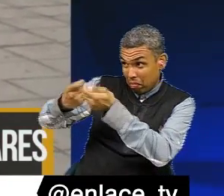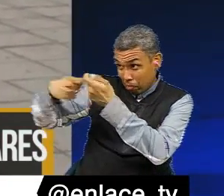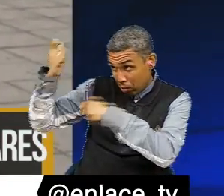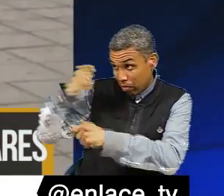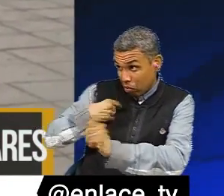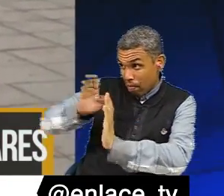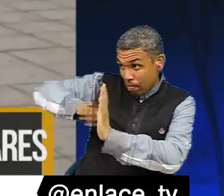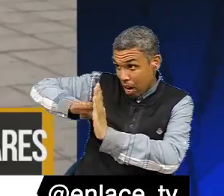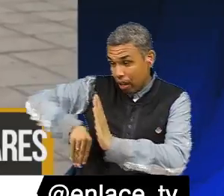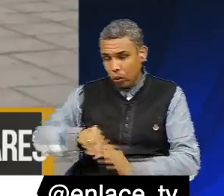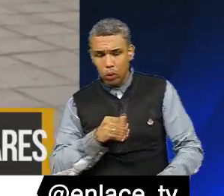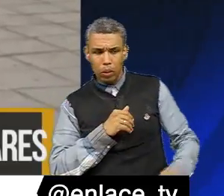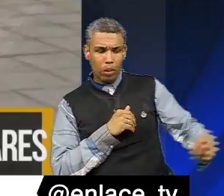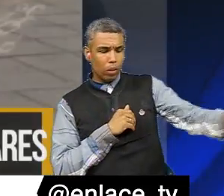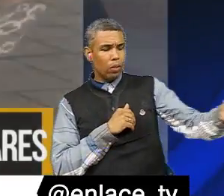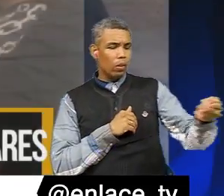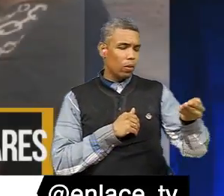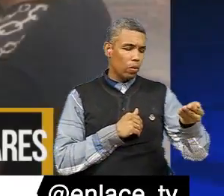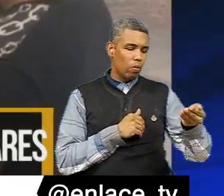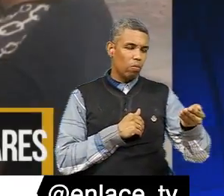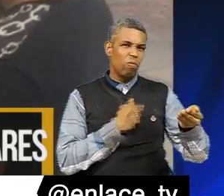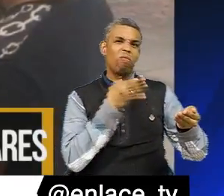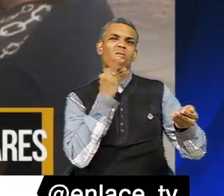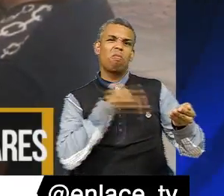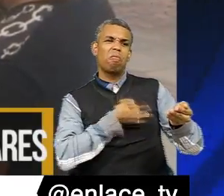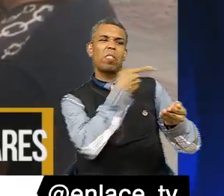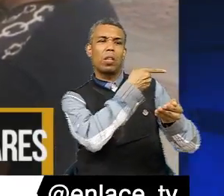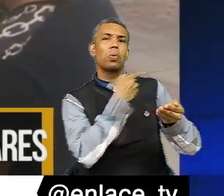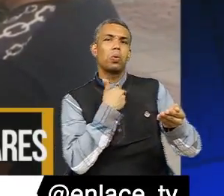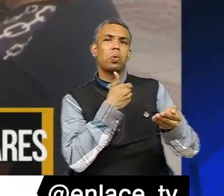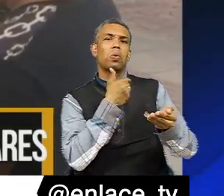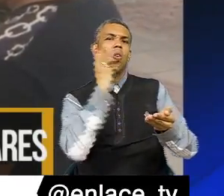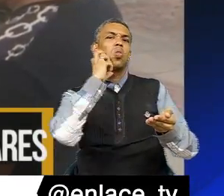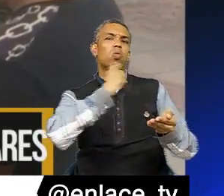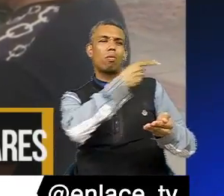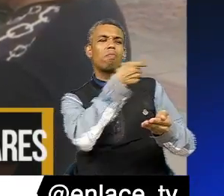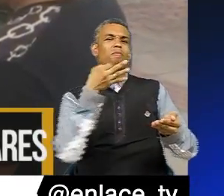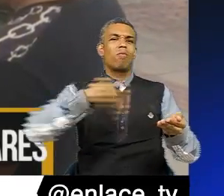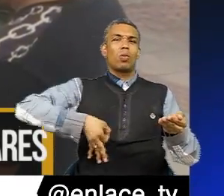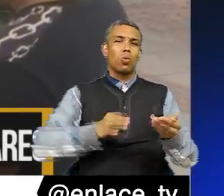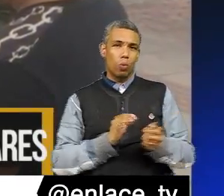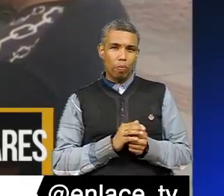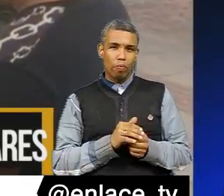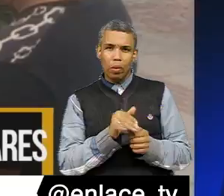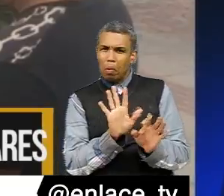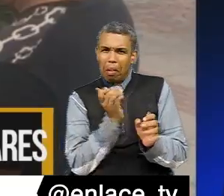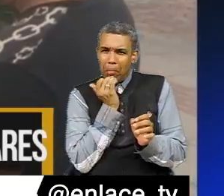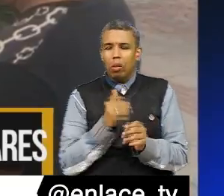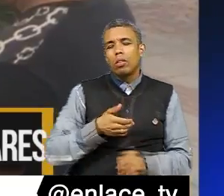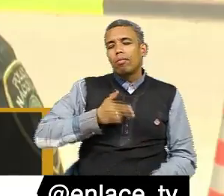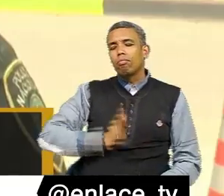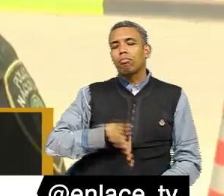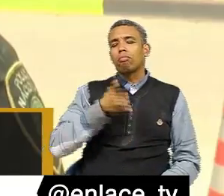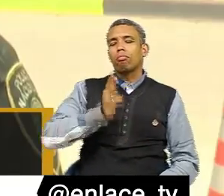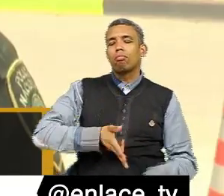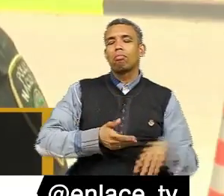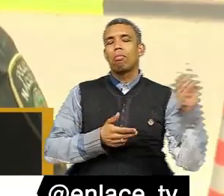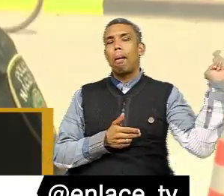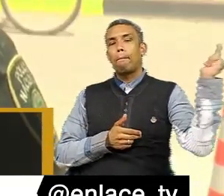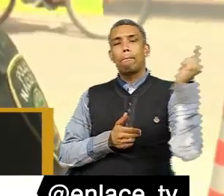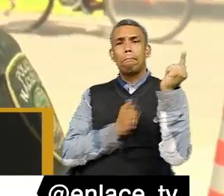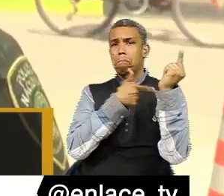pues en aquellos sectores donde son concurridos, de que la comunidad, si se le acerca de pronto alguna persona extraña ofreciéndole cualquier tipo de